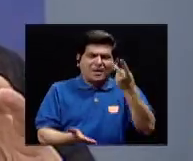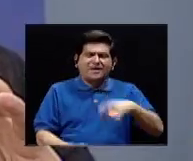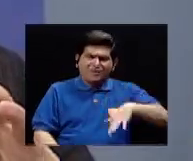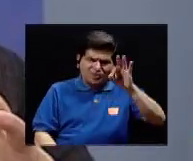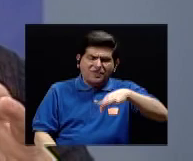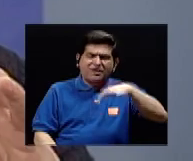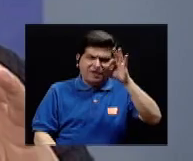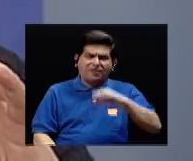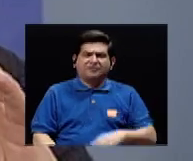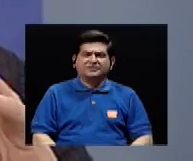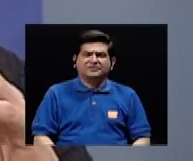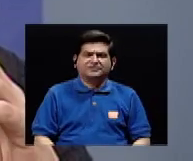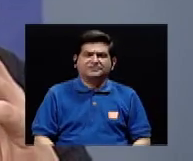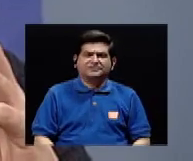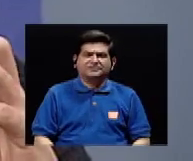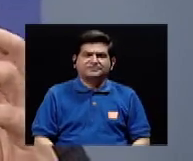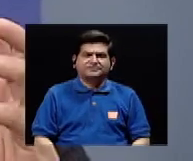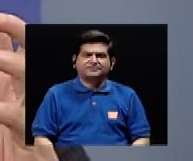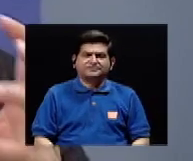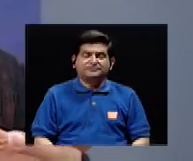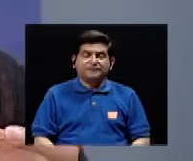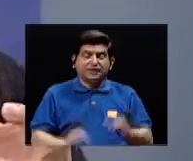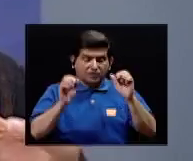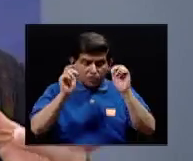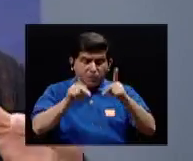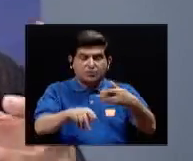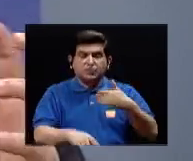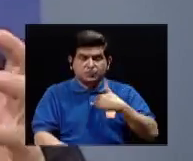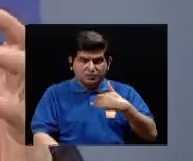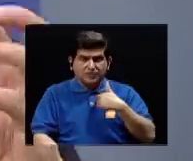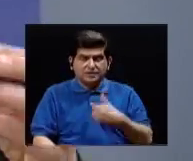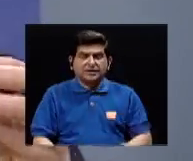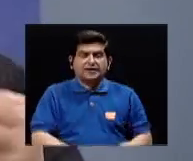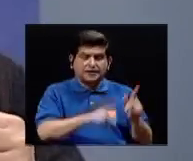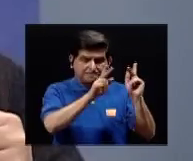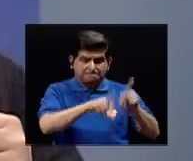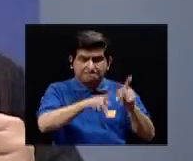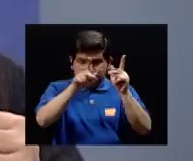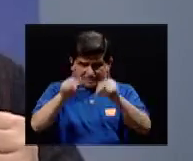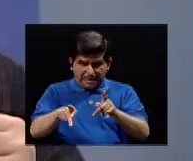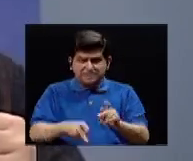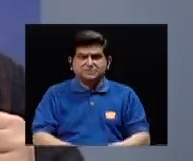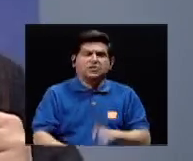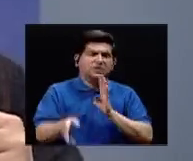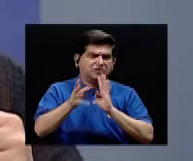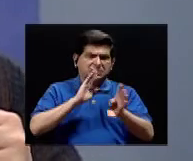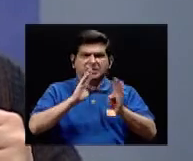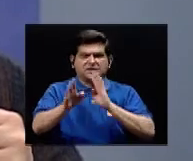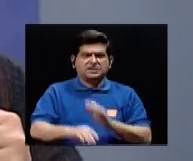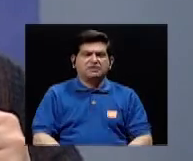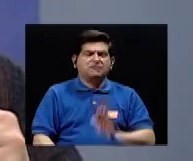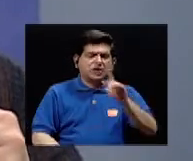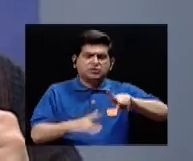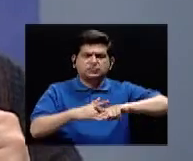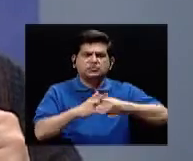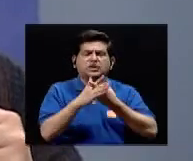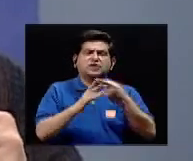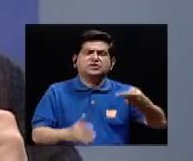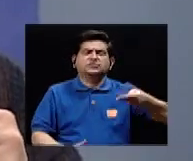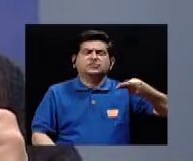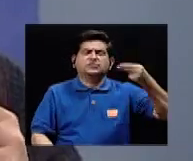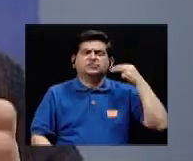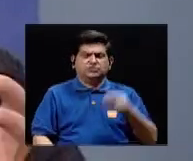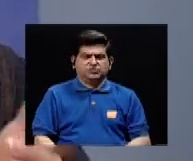nosotros encontrarnos con la posibilidad de que las personas nos lleguen a hablar de sus orígenes, de